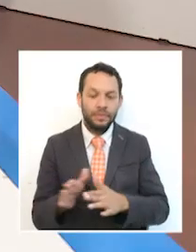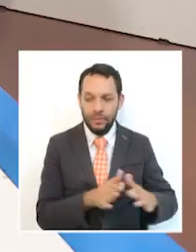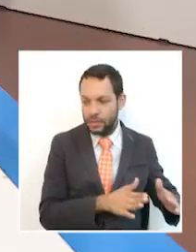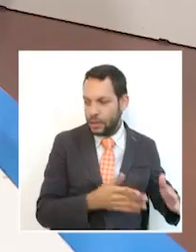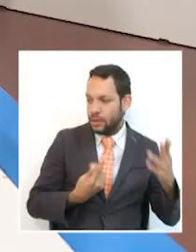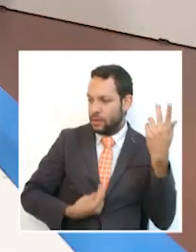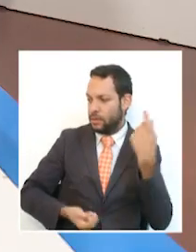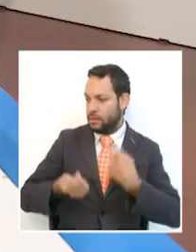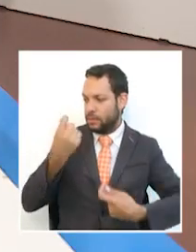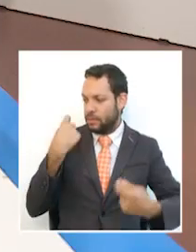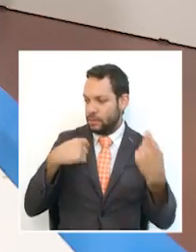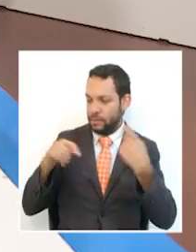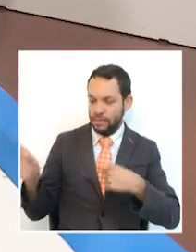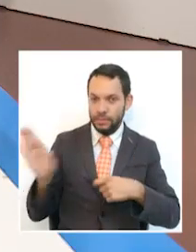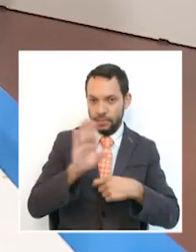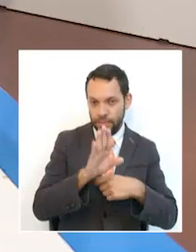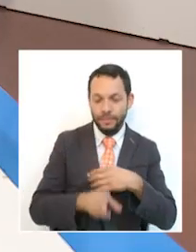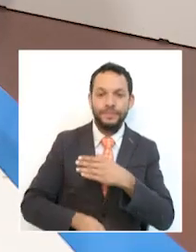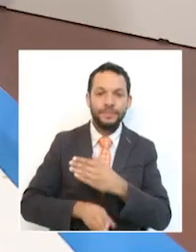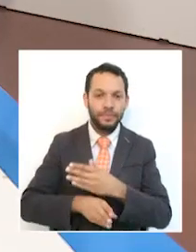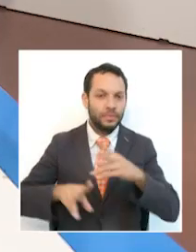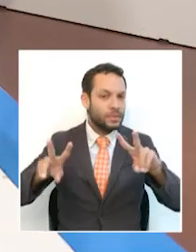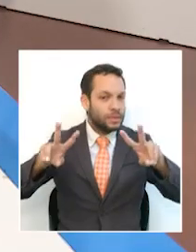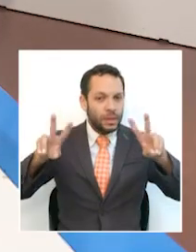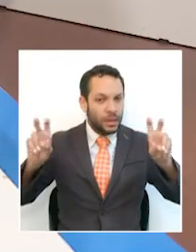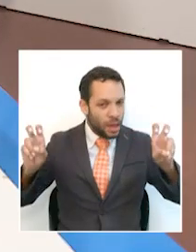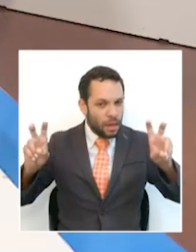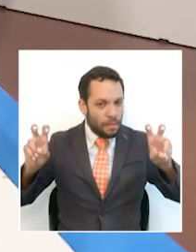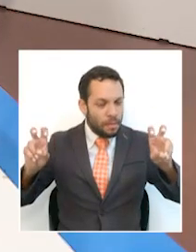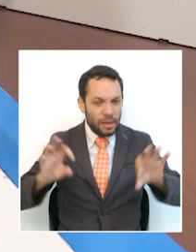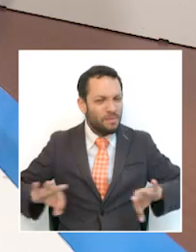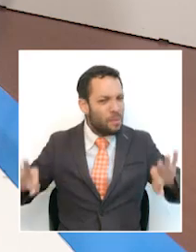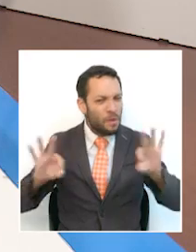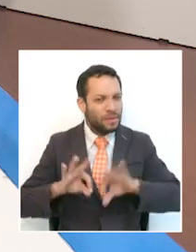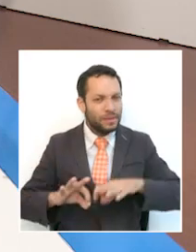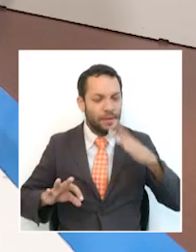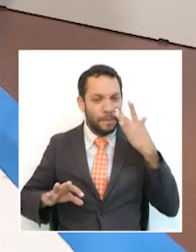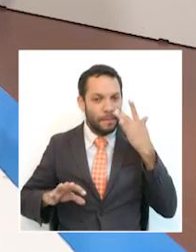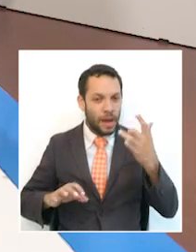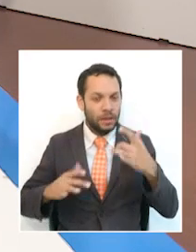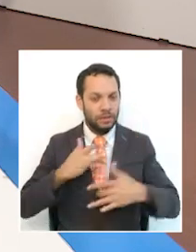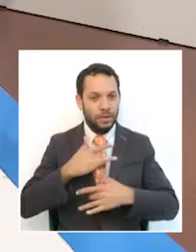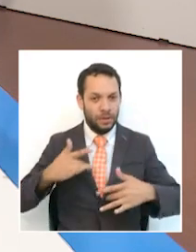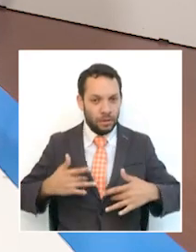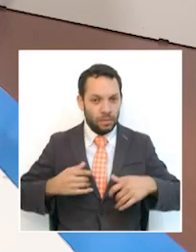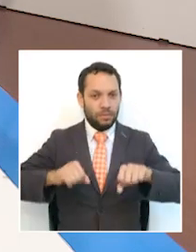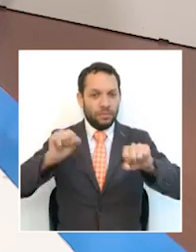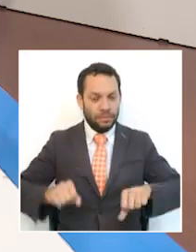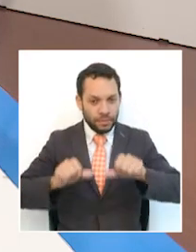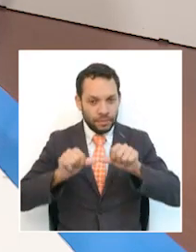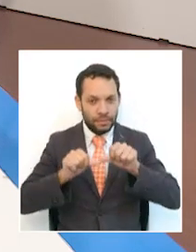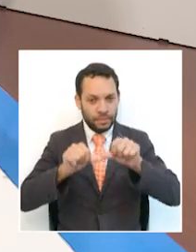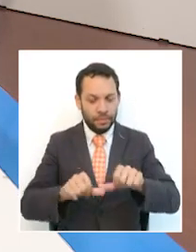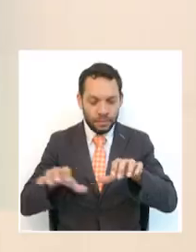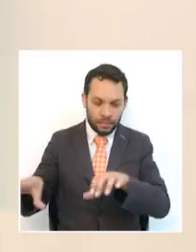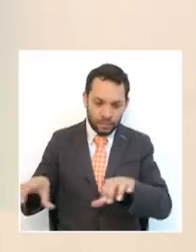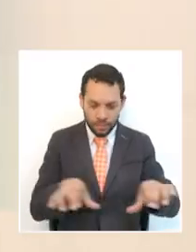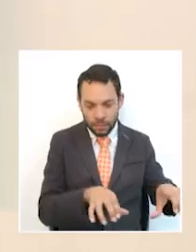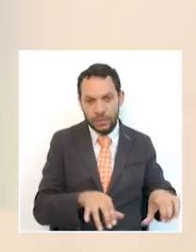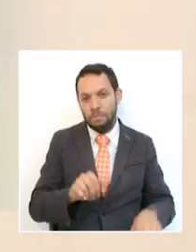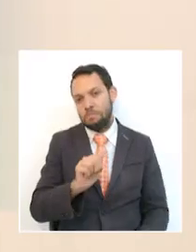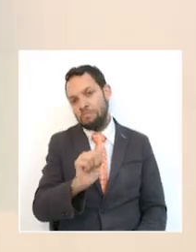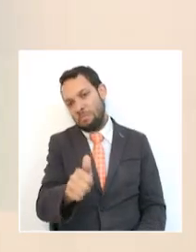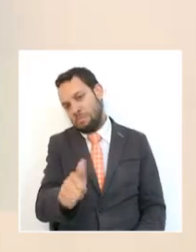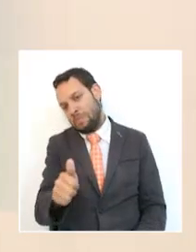para seguir hablando de todas estas herramientas maravillosas que podemos utilizar en nuestros hogares y que en el momento oportuno ustedes